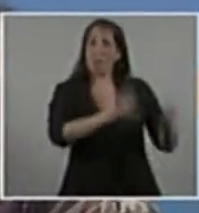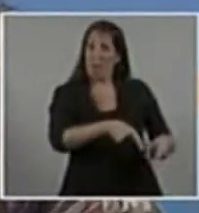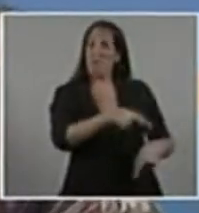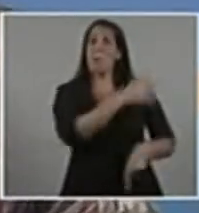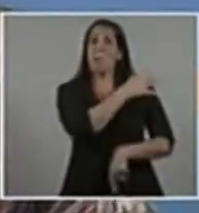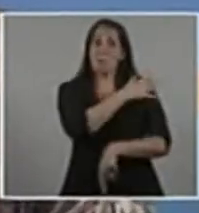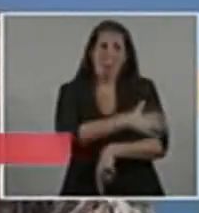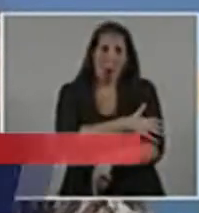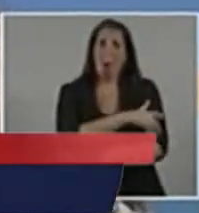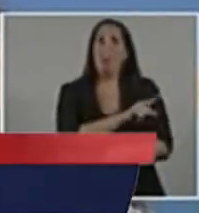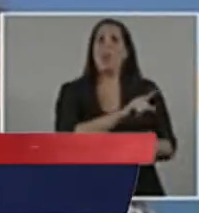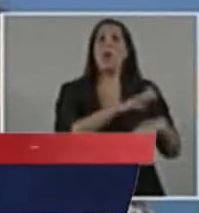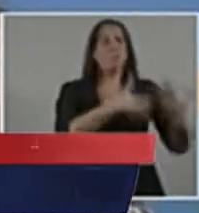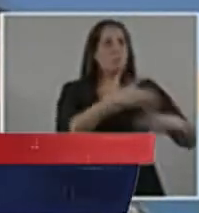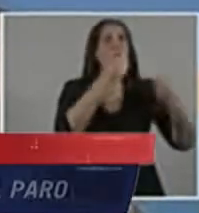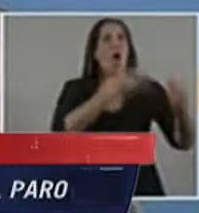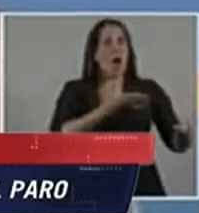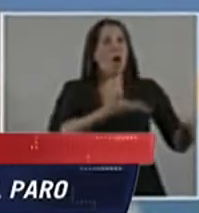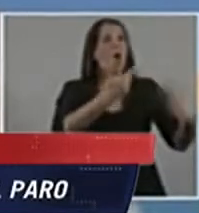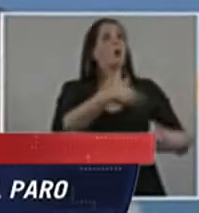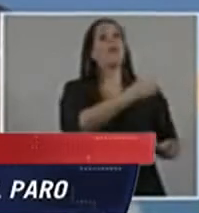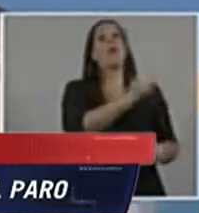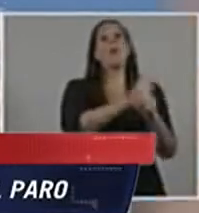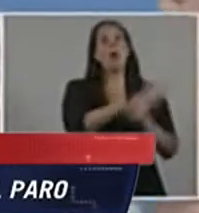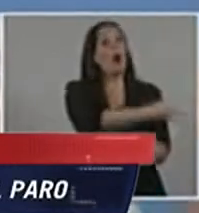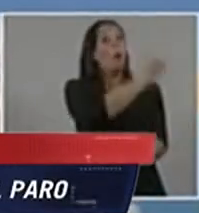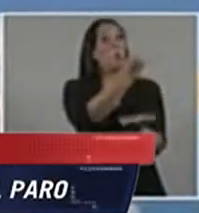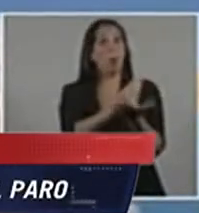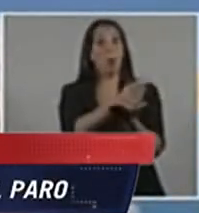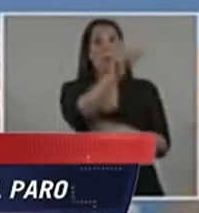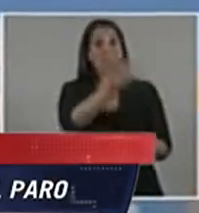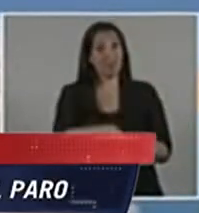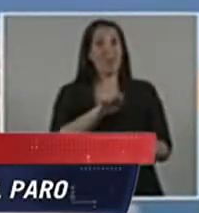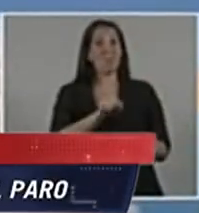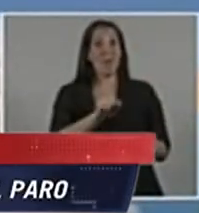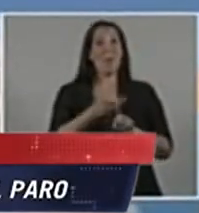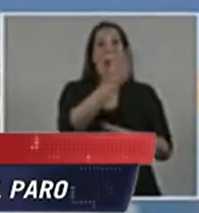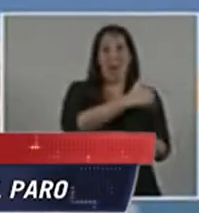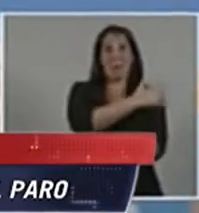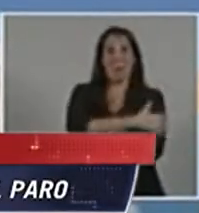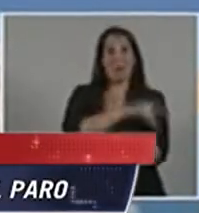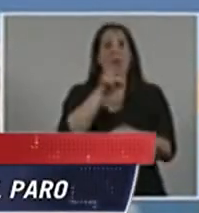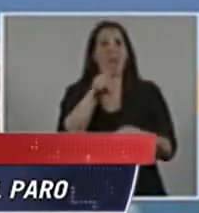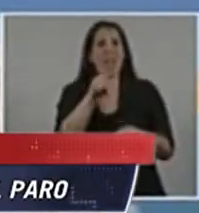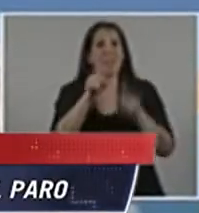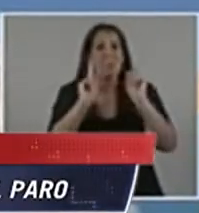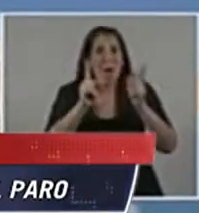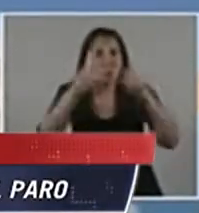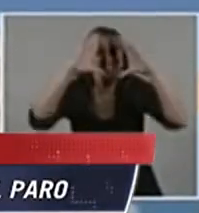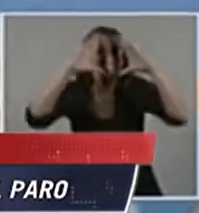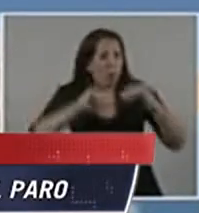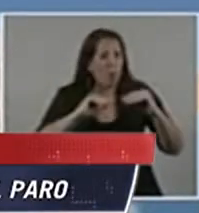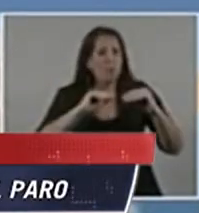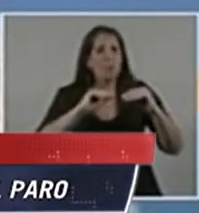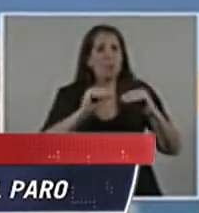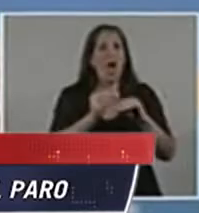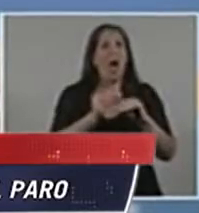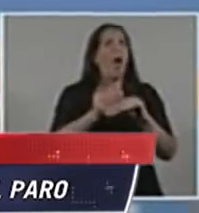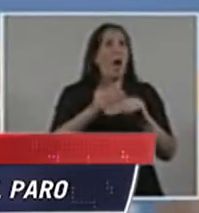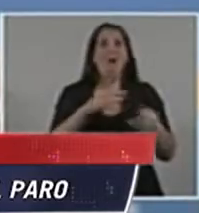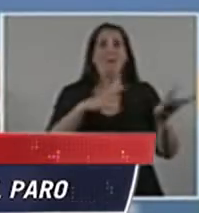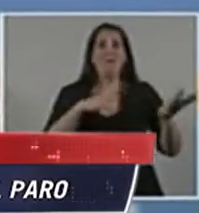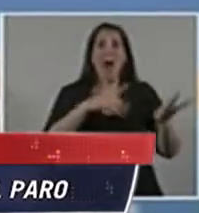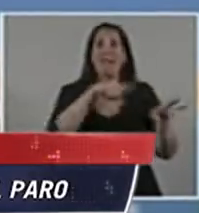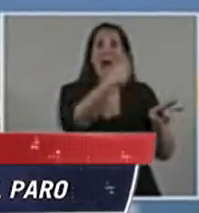tienen trabajo y lograron un trabajo más remunerado, se olvidan de todavía los que están afuera del